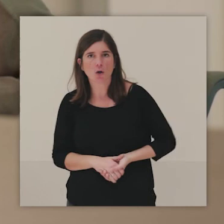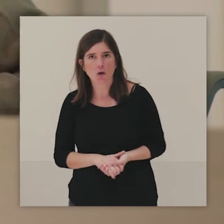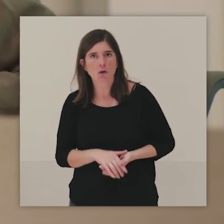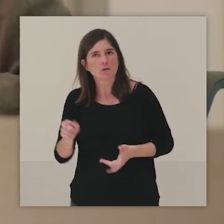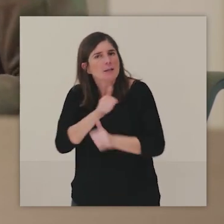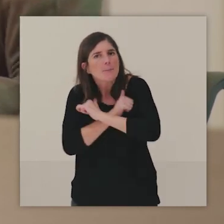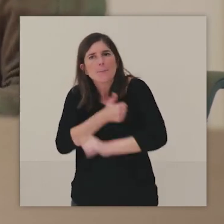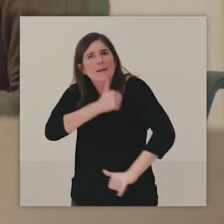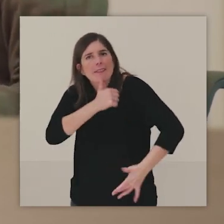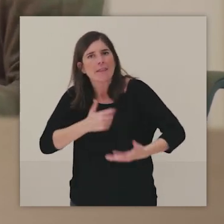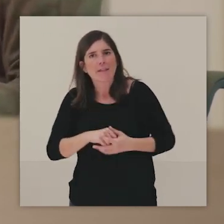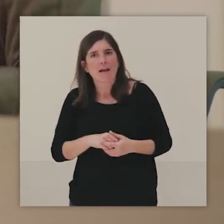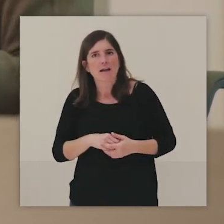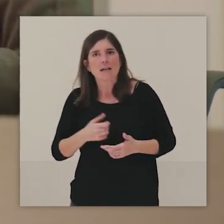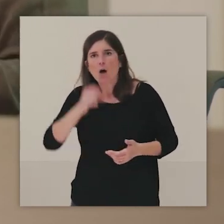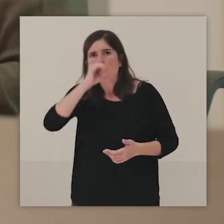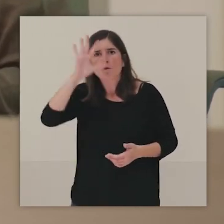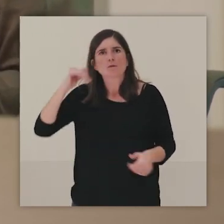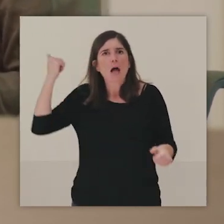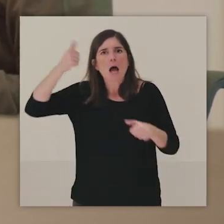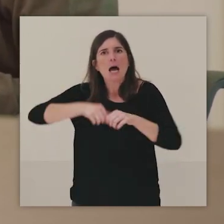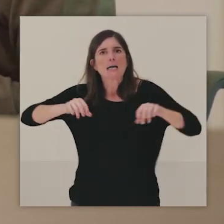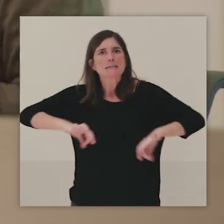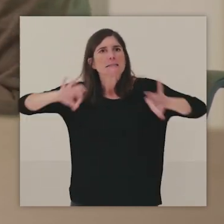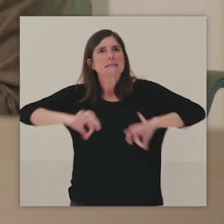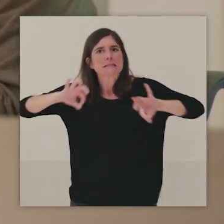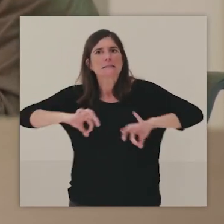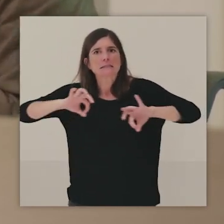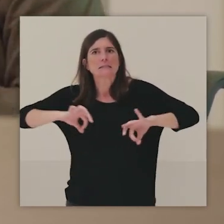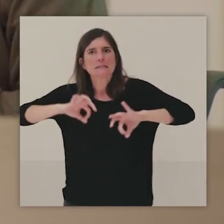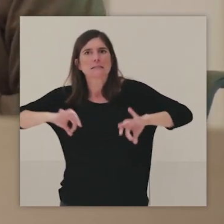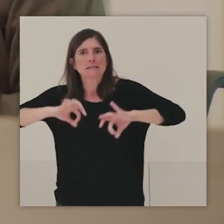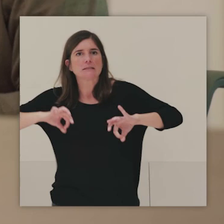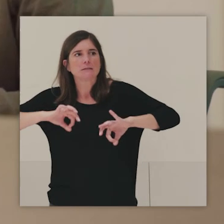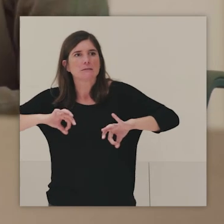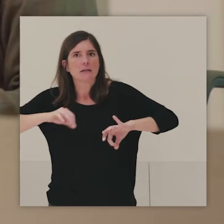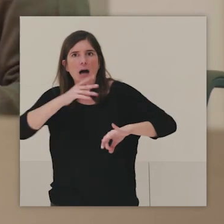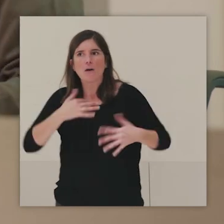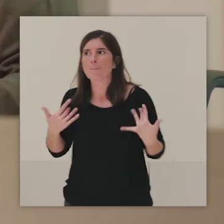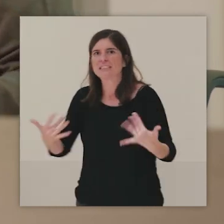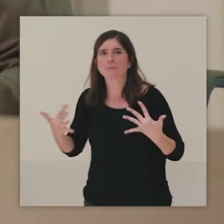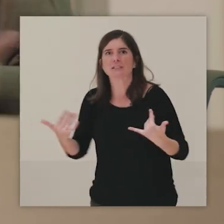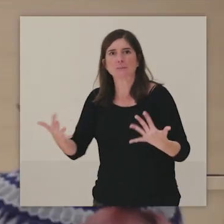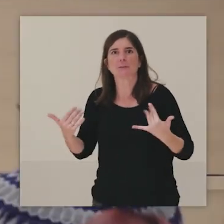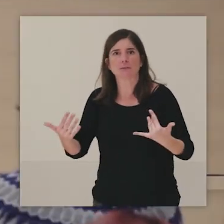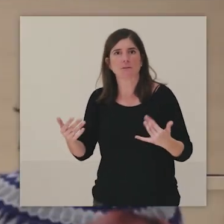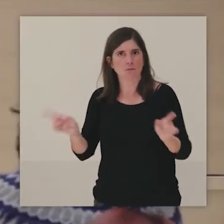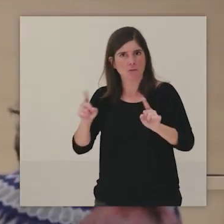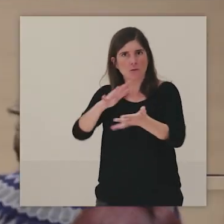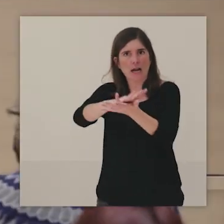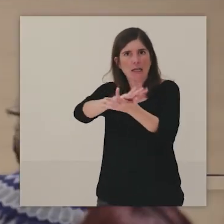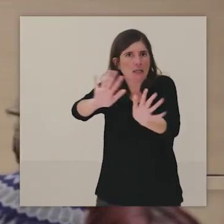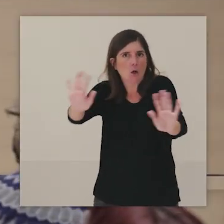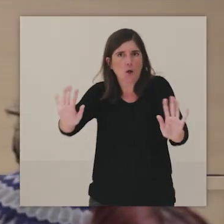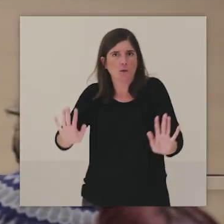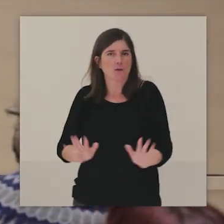un mes, pero es que lo vas a tener mucho mejor. Y es que no está ahí la gente esperando haciendo cola de ver cuándo estos tienen lectura fácil ya. Es decir,